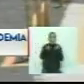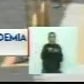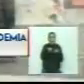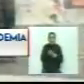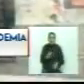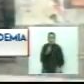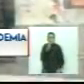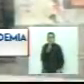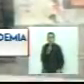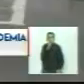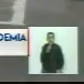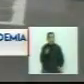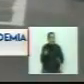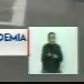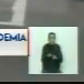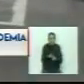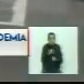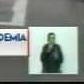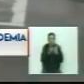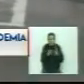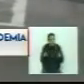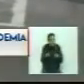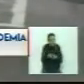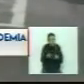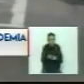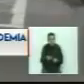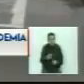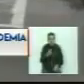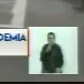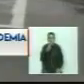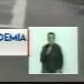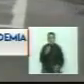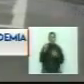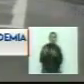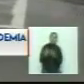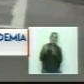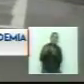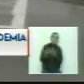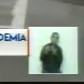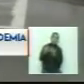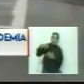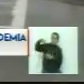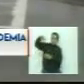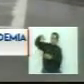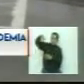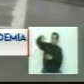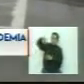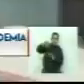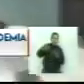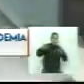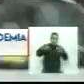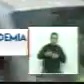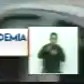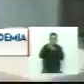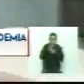ahogándose. Esa es la analogía de lo que está pasando ahora, de esa lista de espera de pacientes que requieren cuidado